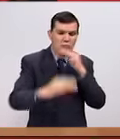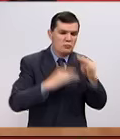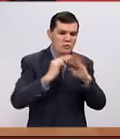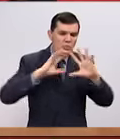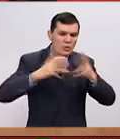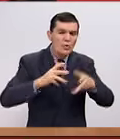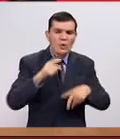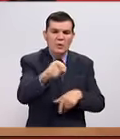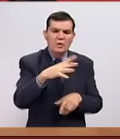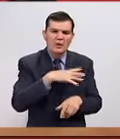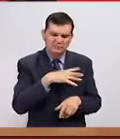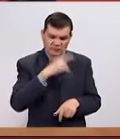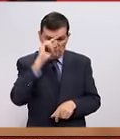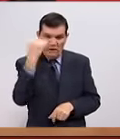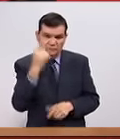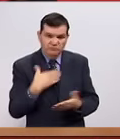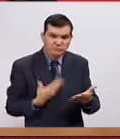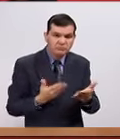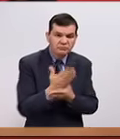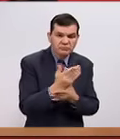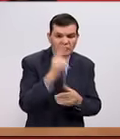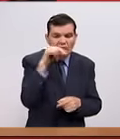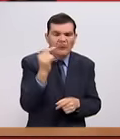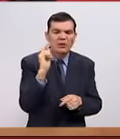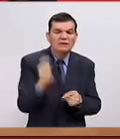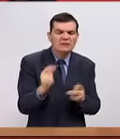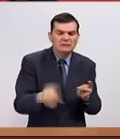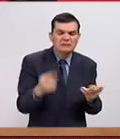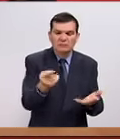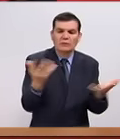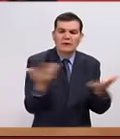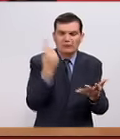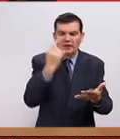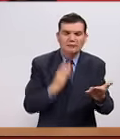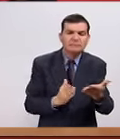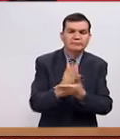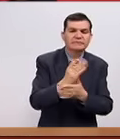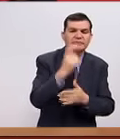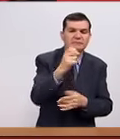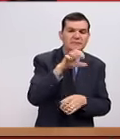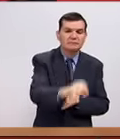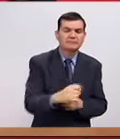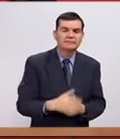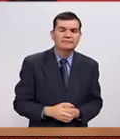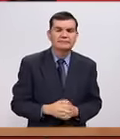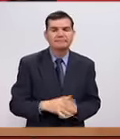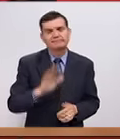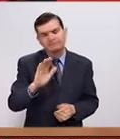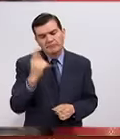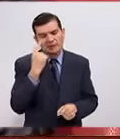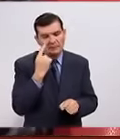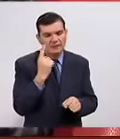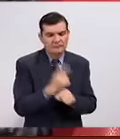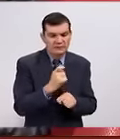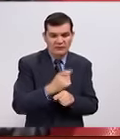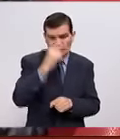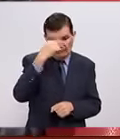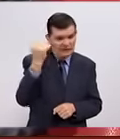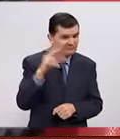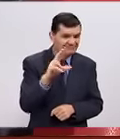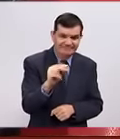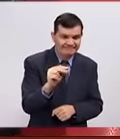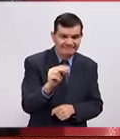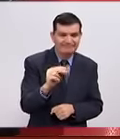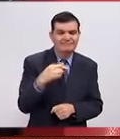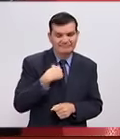mundial eh fue fácil Qué tuvo que o qué hicieron Para que llegara ya su cortometraje pues realmente no fue fácil